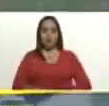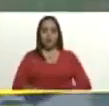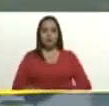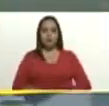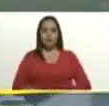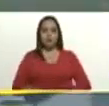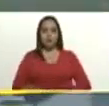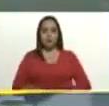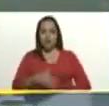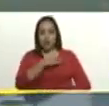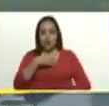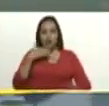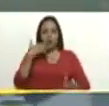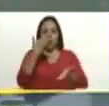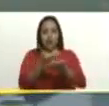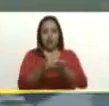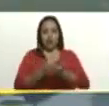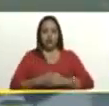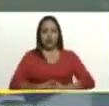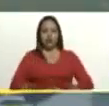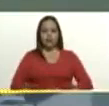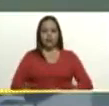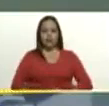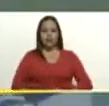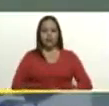quiero agradecer